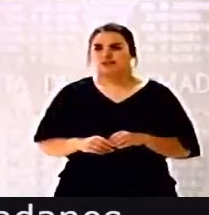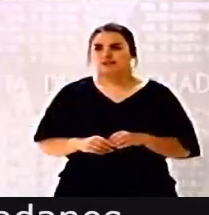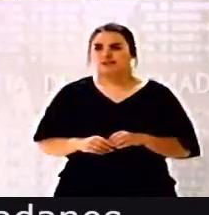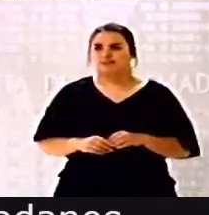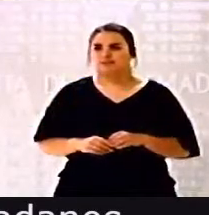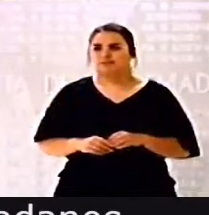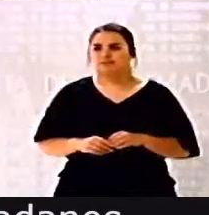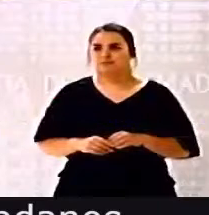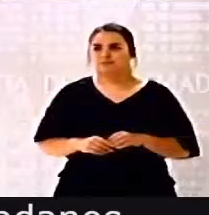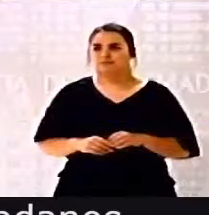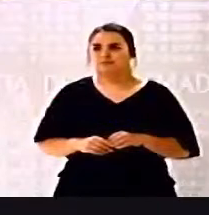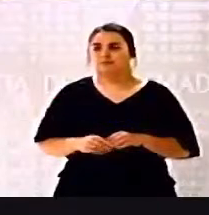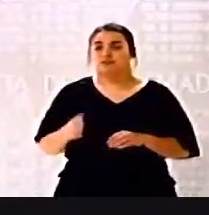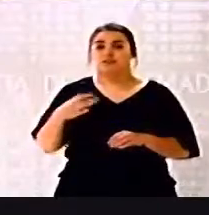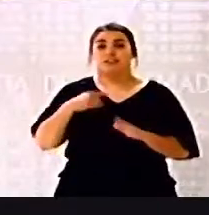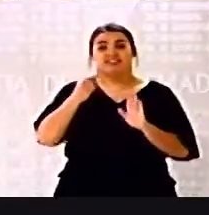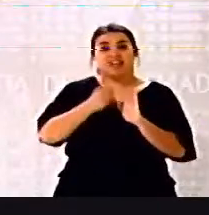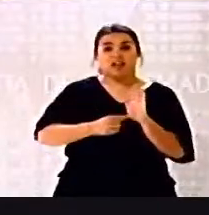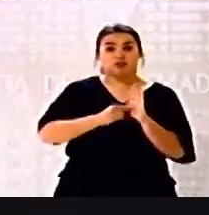Del envío de datos,